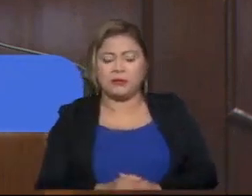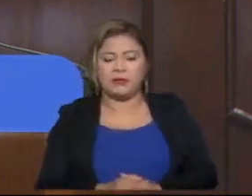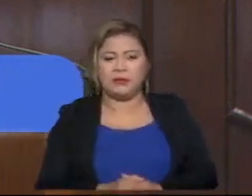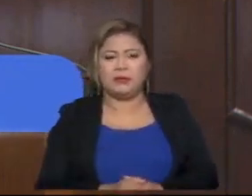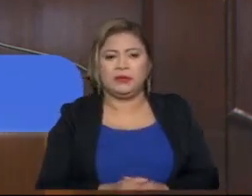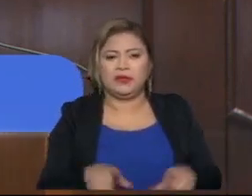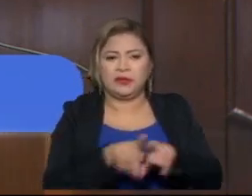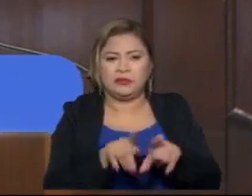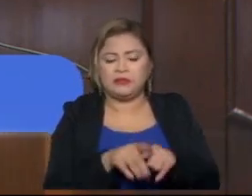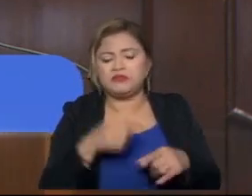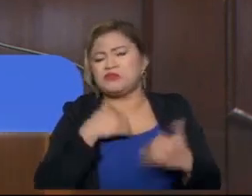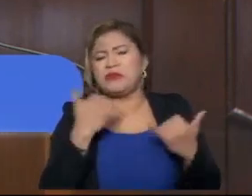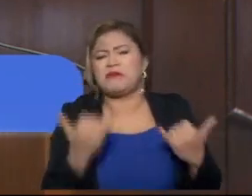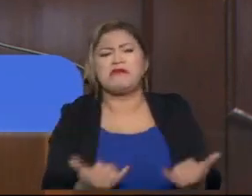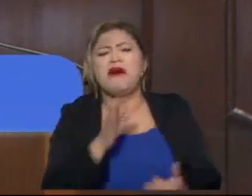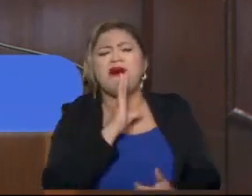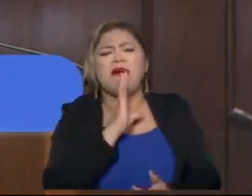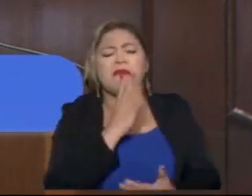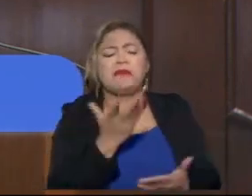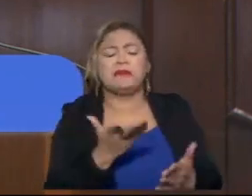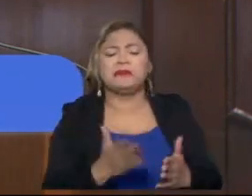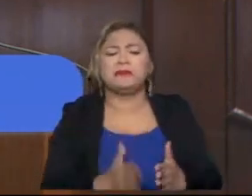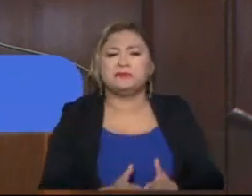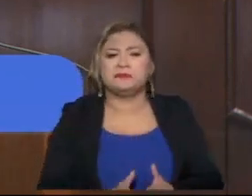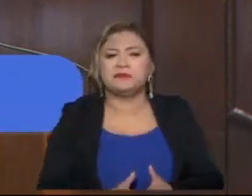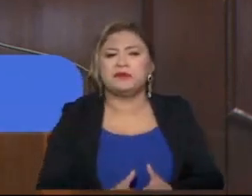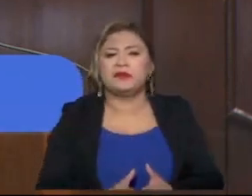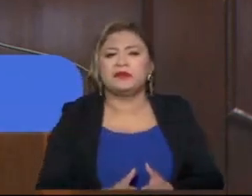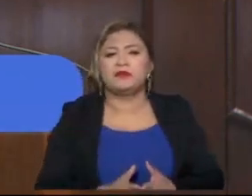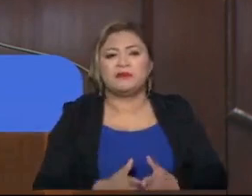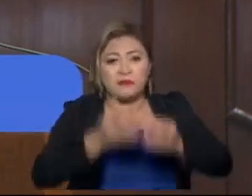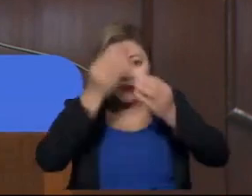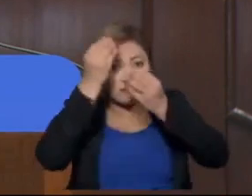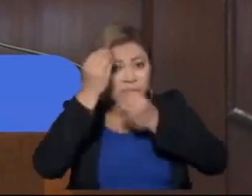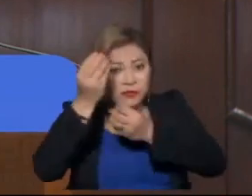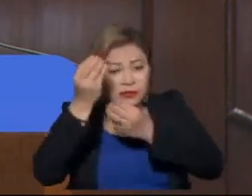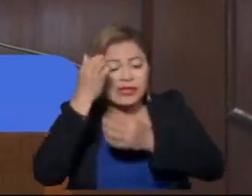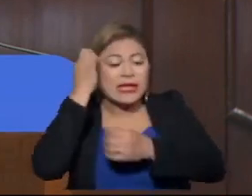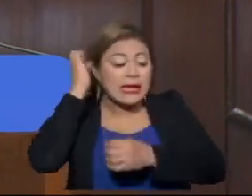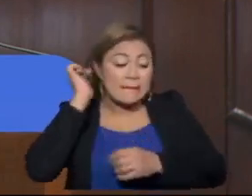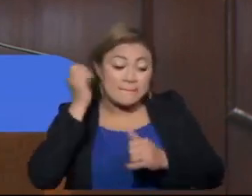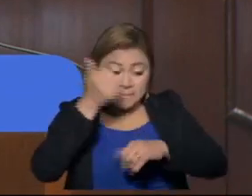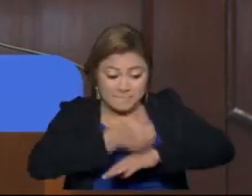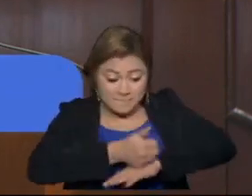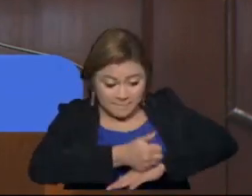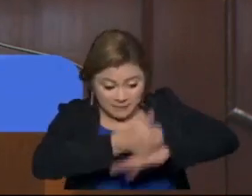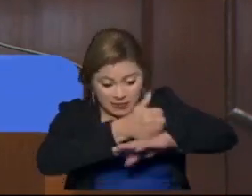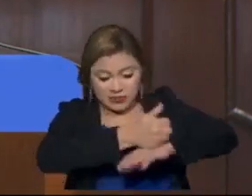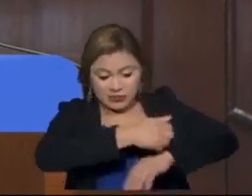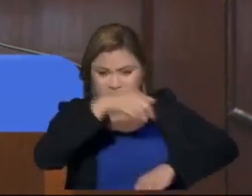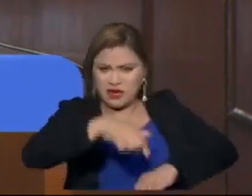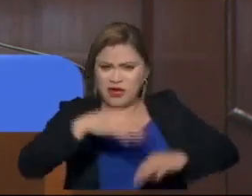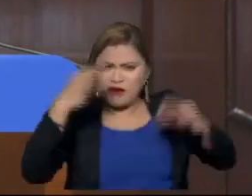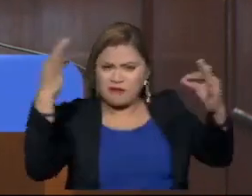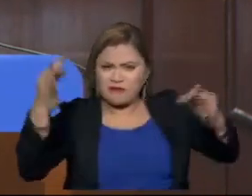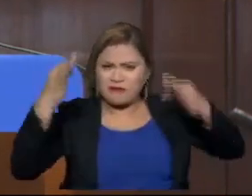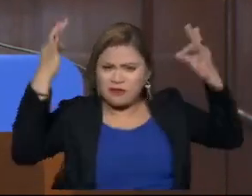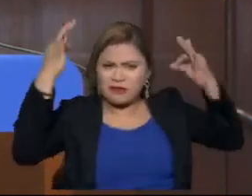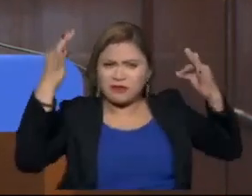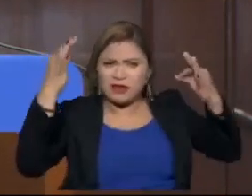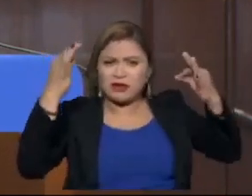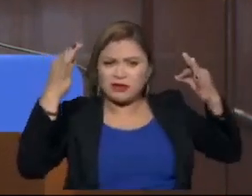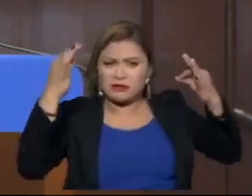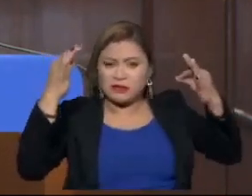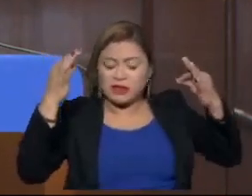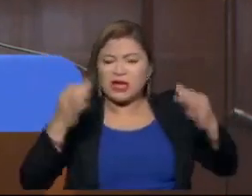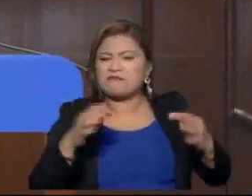Hoy también aprovecho la oportunidad para anunciar que a principios de este febrero se están